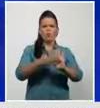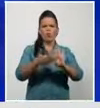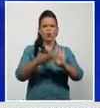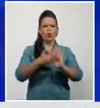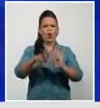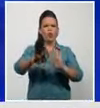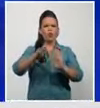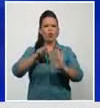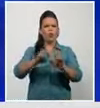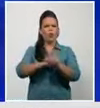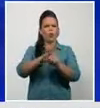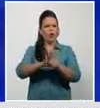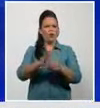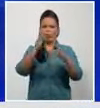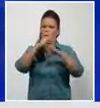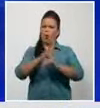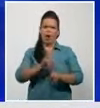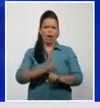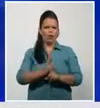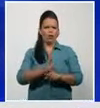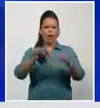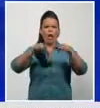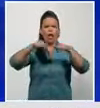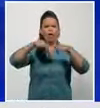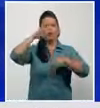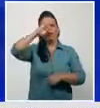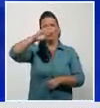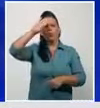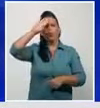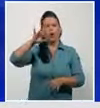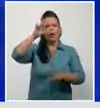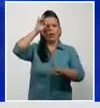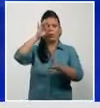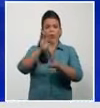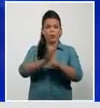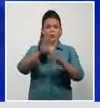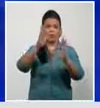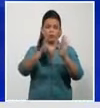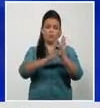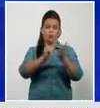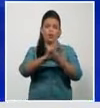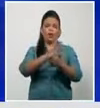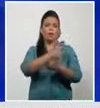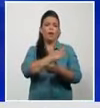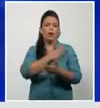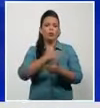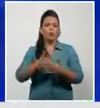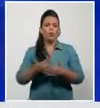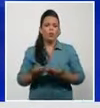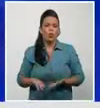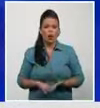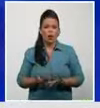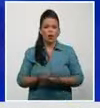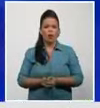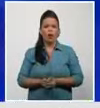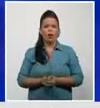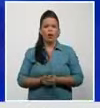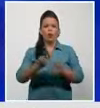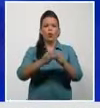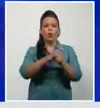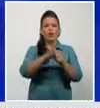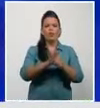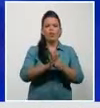En Cuba está circulando desde el inicio de la pandemia la cepa de tipo G con